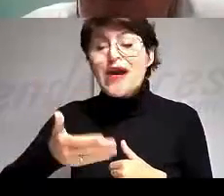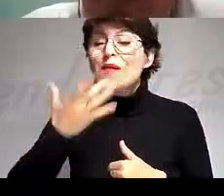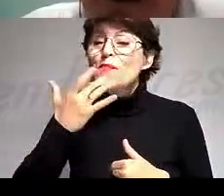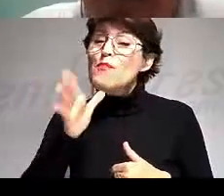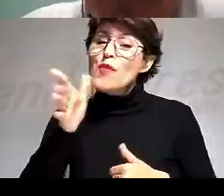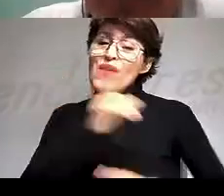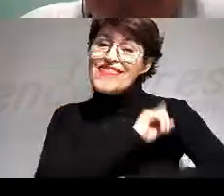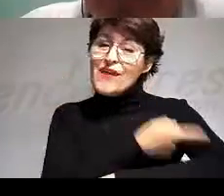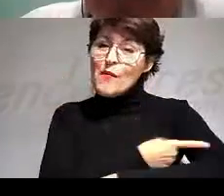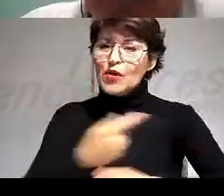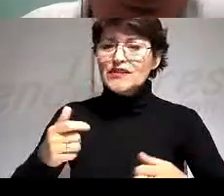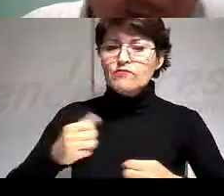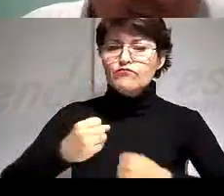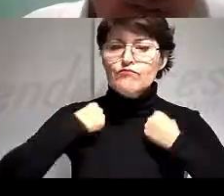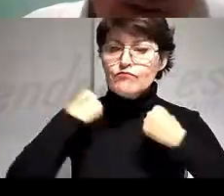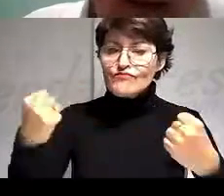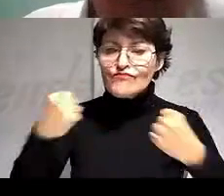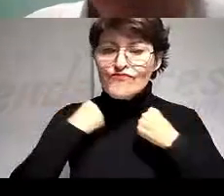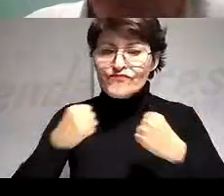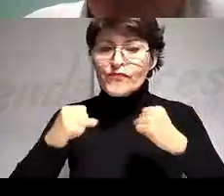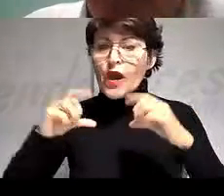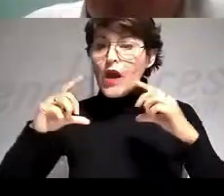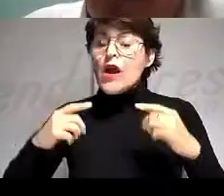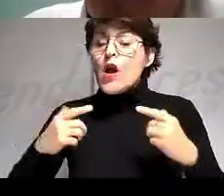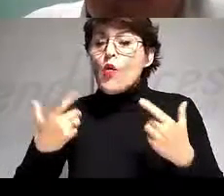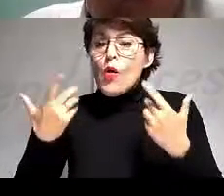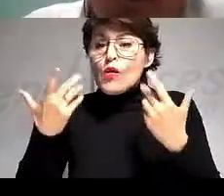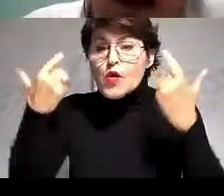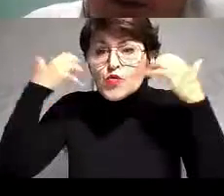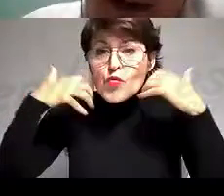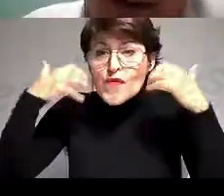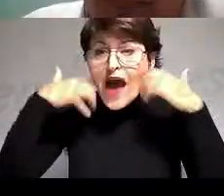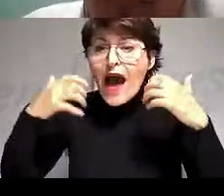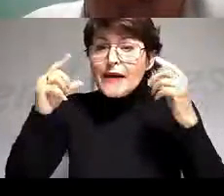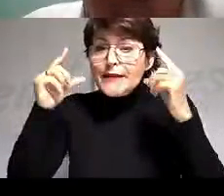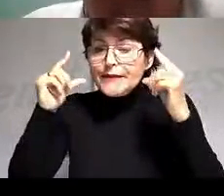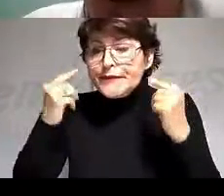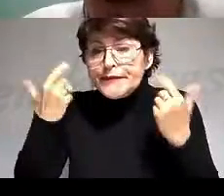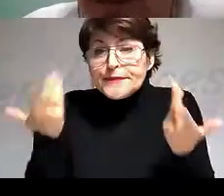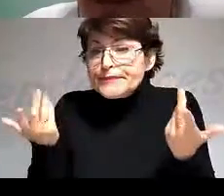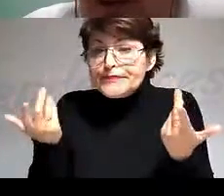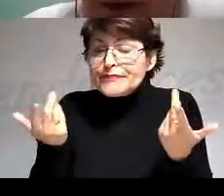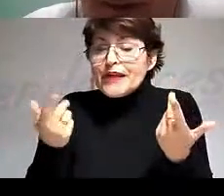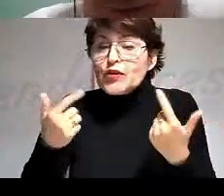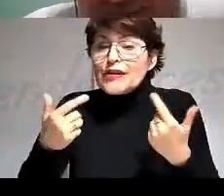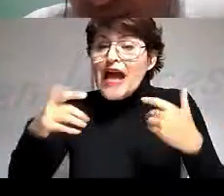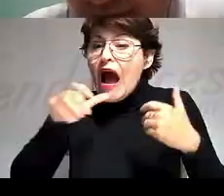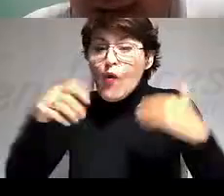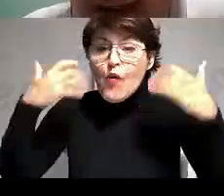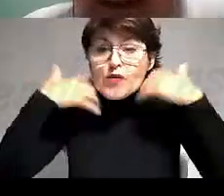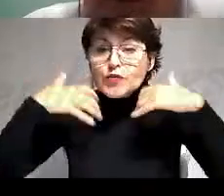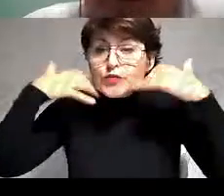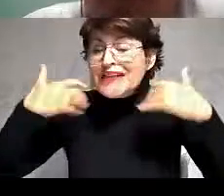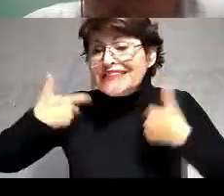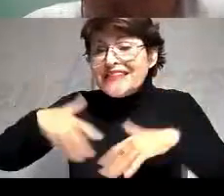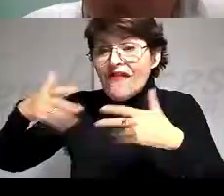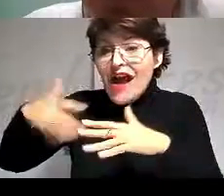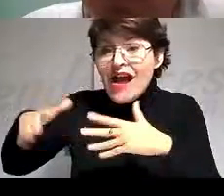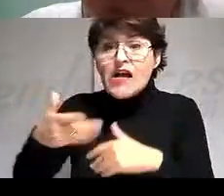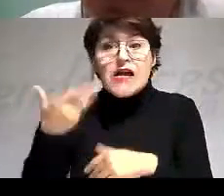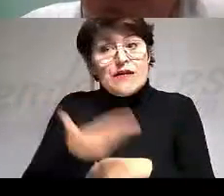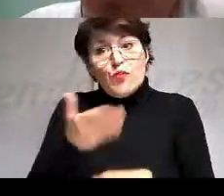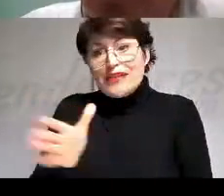agua corporal. Recordar una vez más que prácticamente somos agua, más de la mitad de nuestro cuerpo, un porcentaje altísimo de nuestro